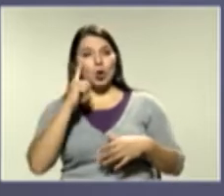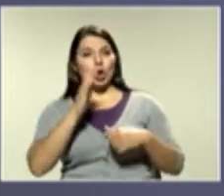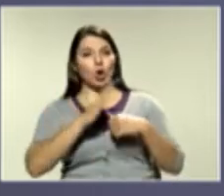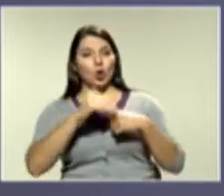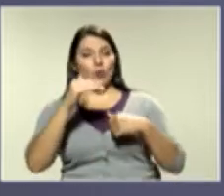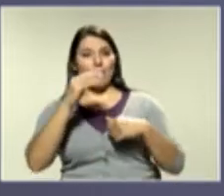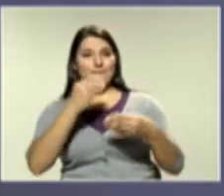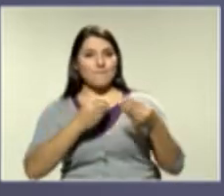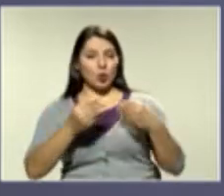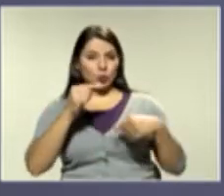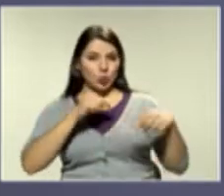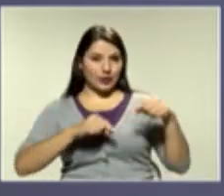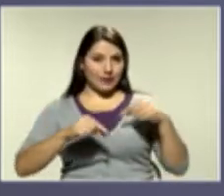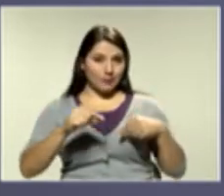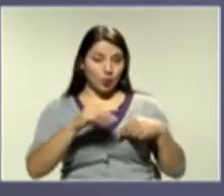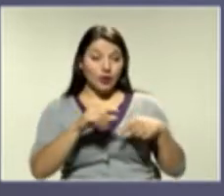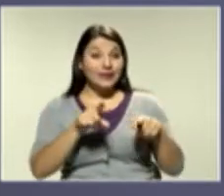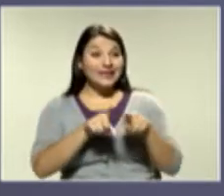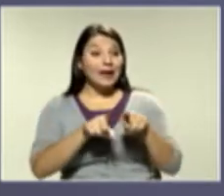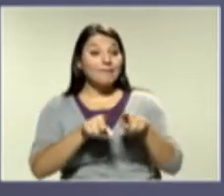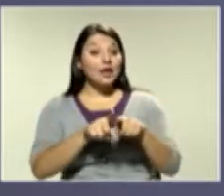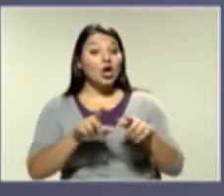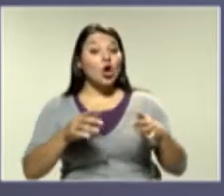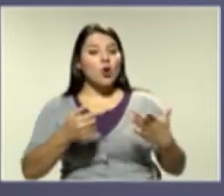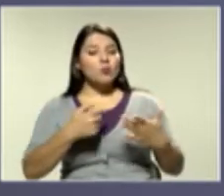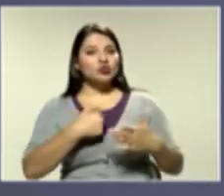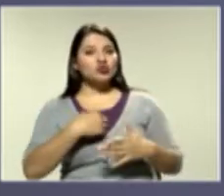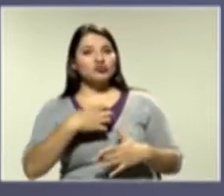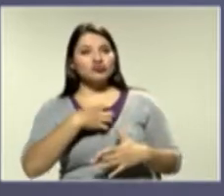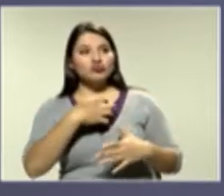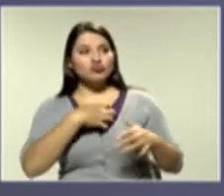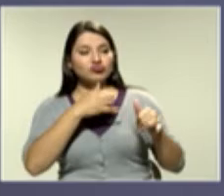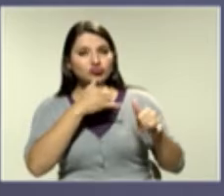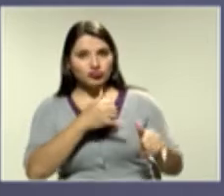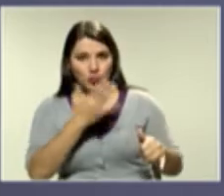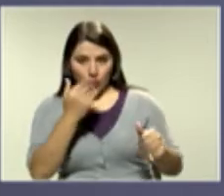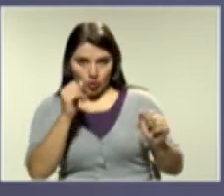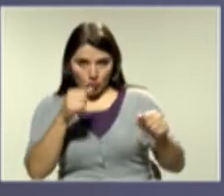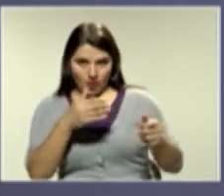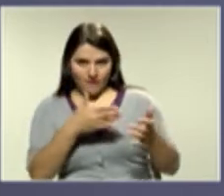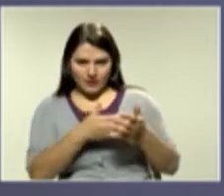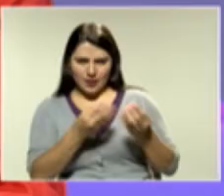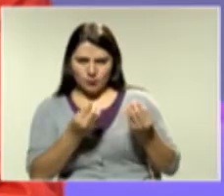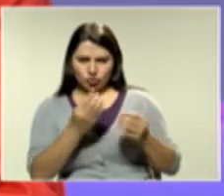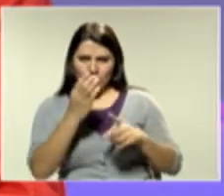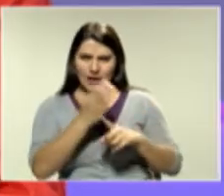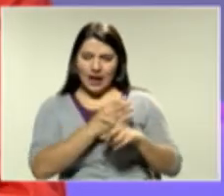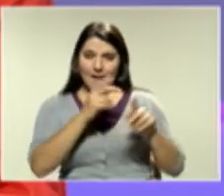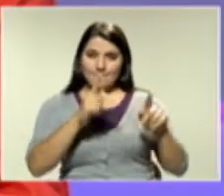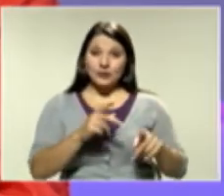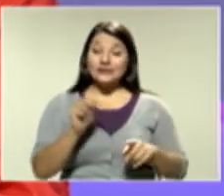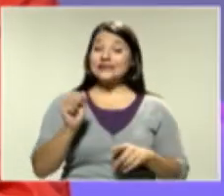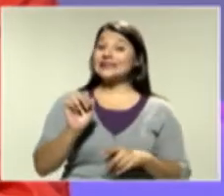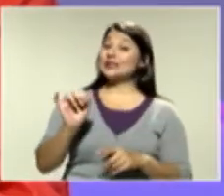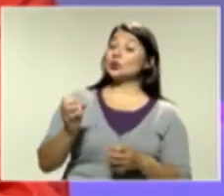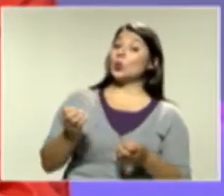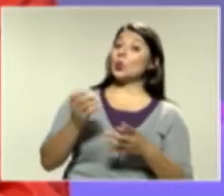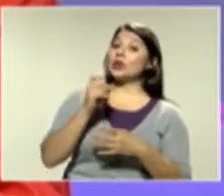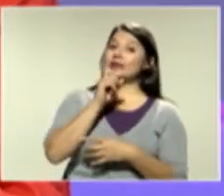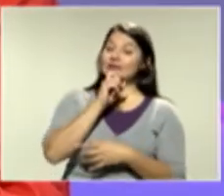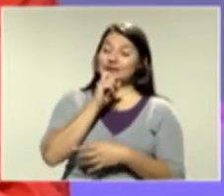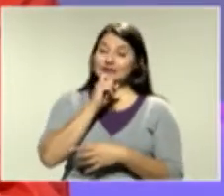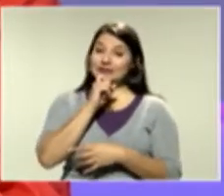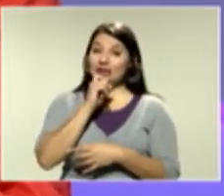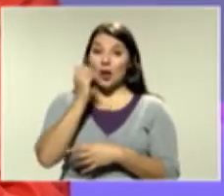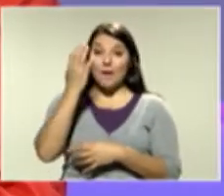cómo lo reclamo? Porque eso es un daño enorme para el consumidor. Sí, eso es muy difícil, ¿verdad? Porque